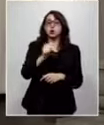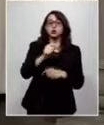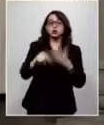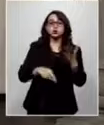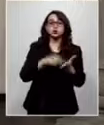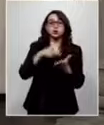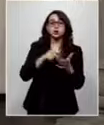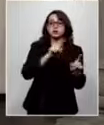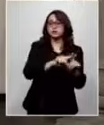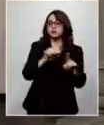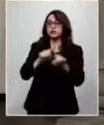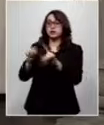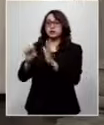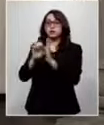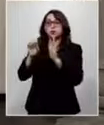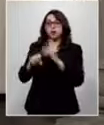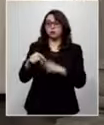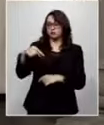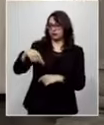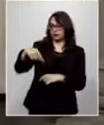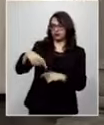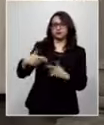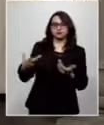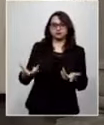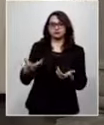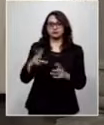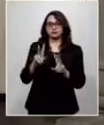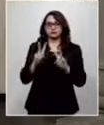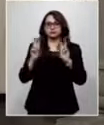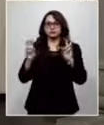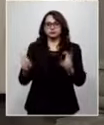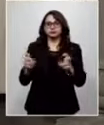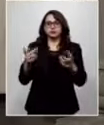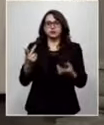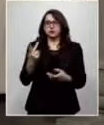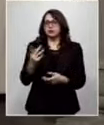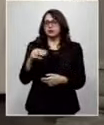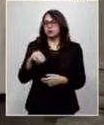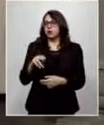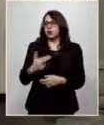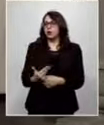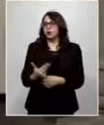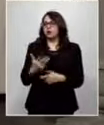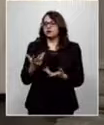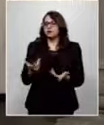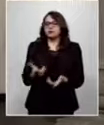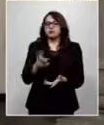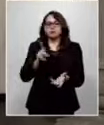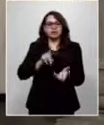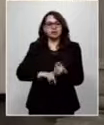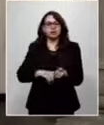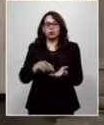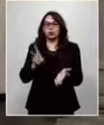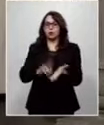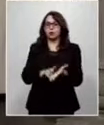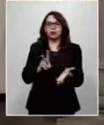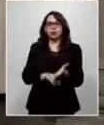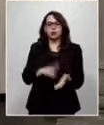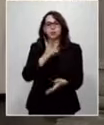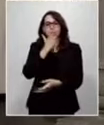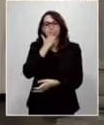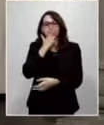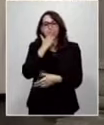histórico, que es Patrimonio Cultural de la Humanidad, que posee enormes tesoros. Mucha gente después dice, ¿por